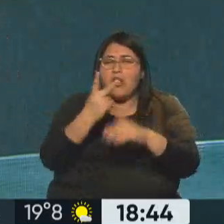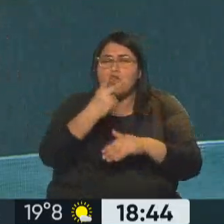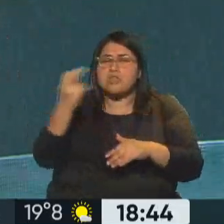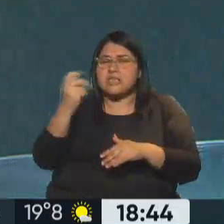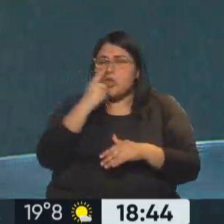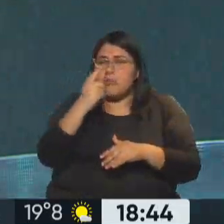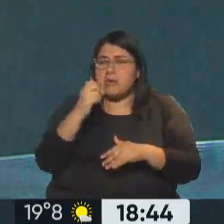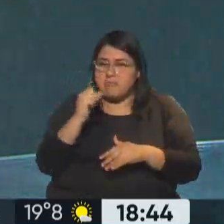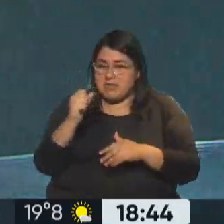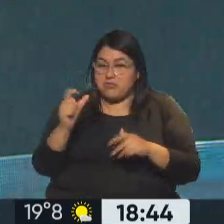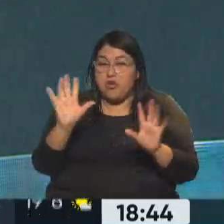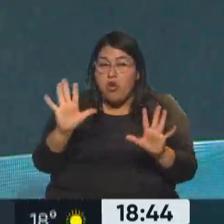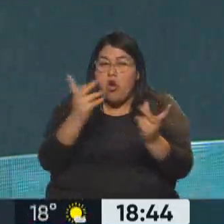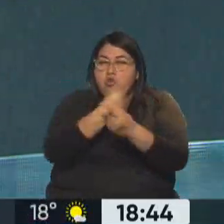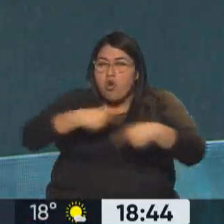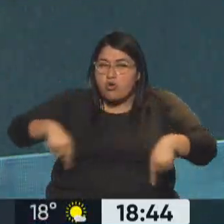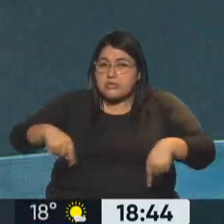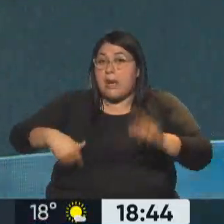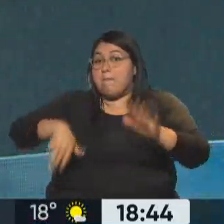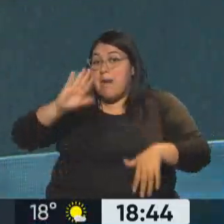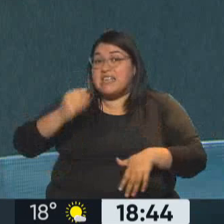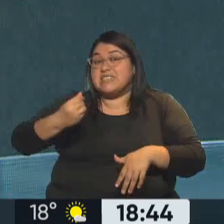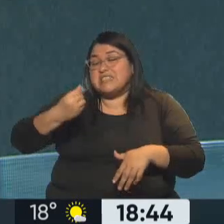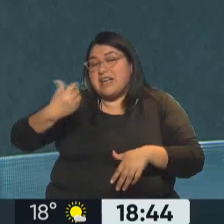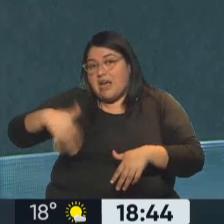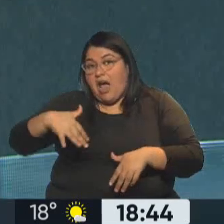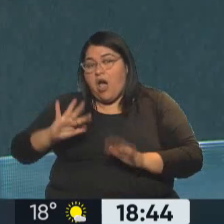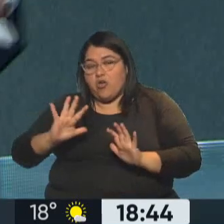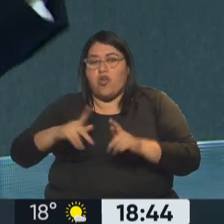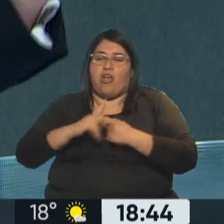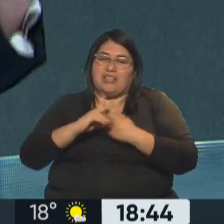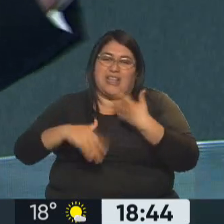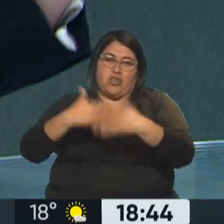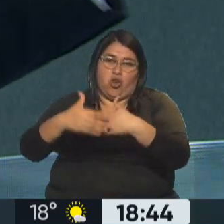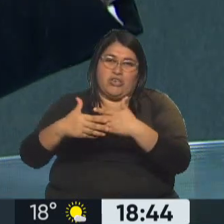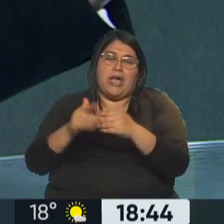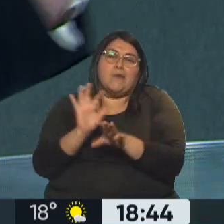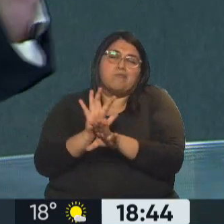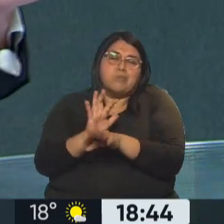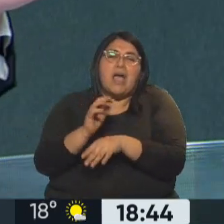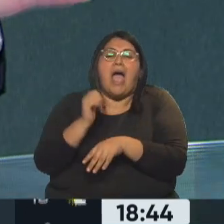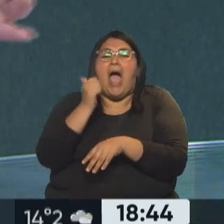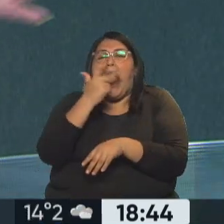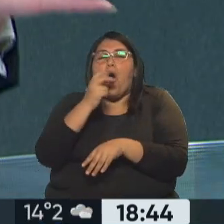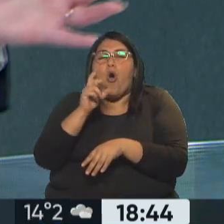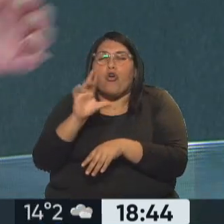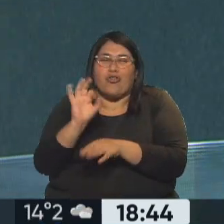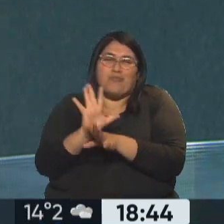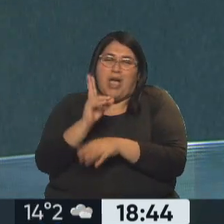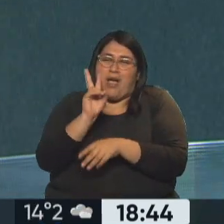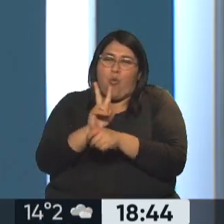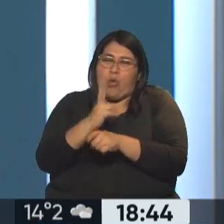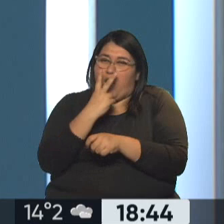con estos artefactos que habitualmente suelen ser más caros que los habituales, digamos? La tecnología de ahorro de energía es siempre un poco más caro que el artefacto